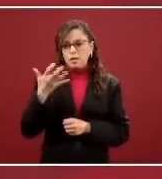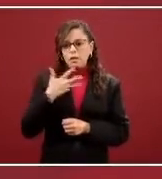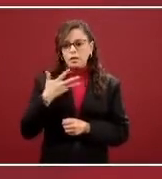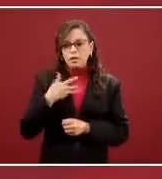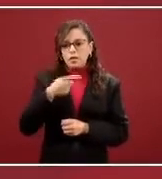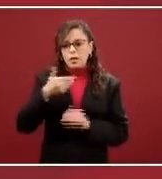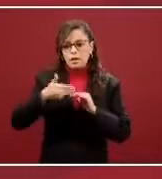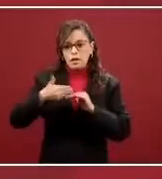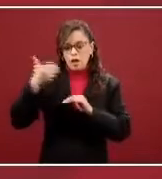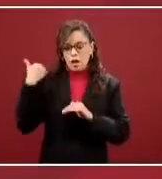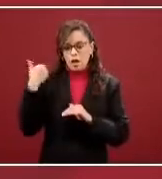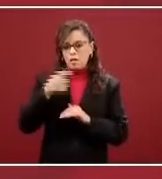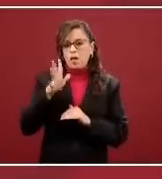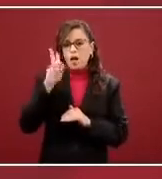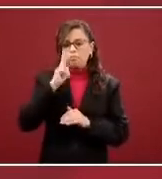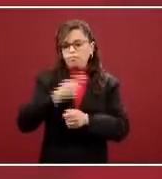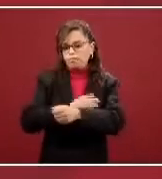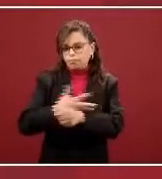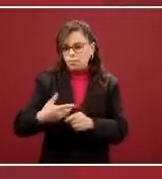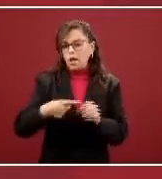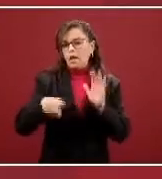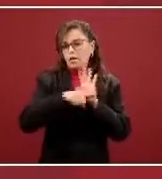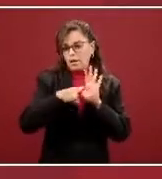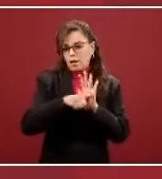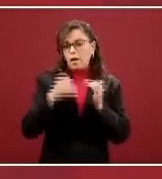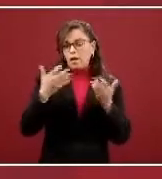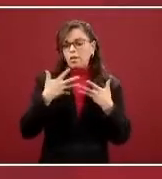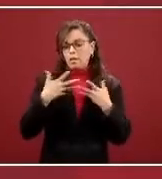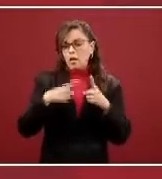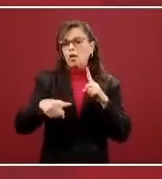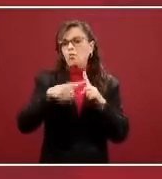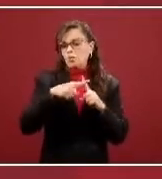salido negativas, pruebas que han salido positivas, y las que en